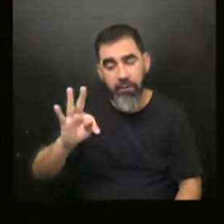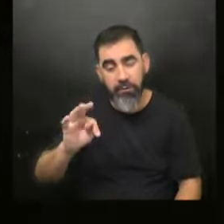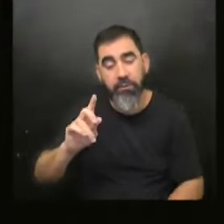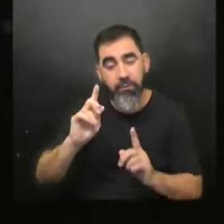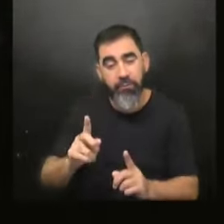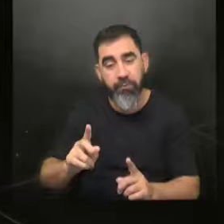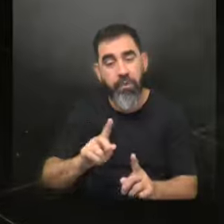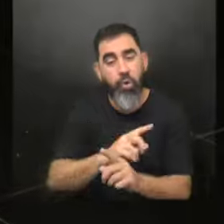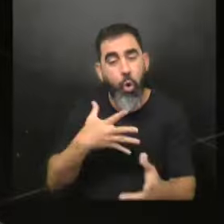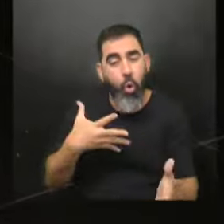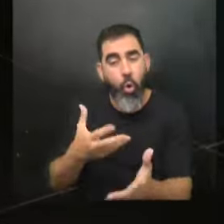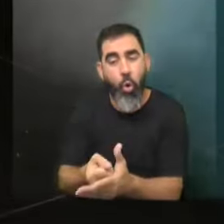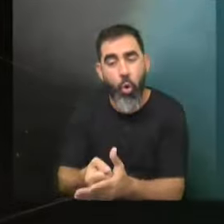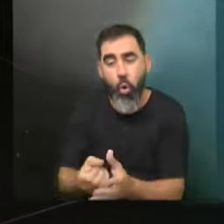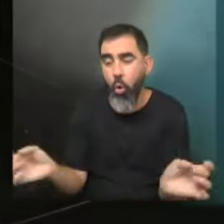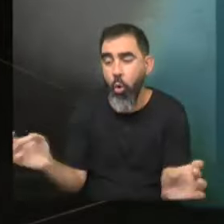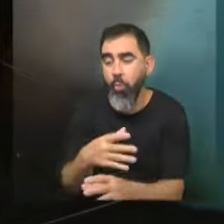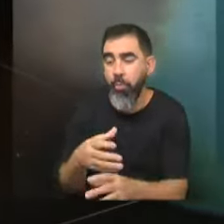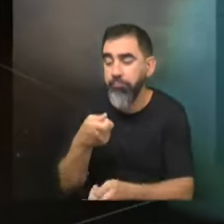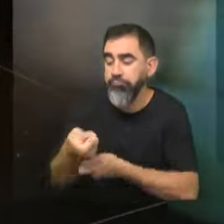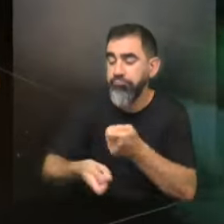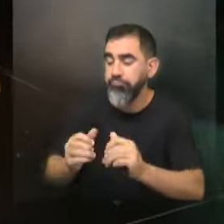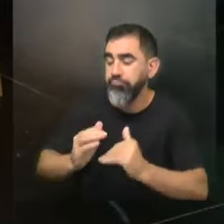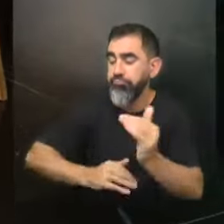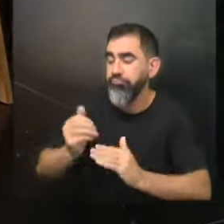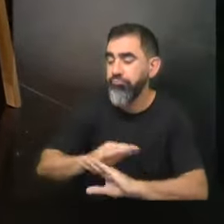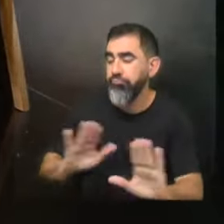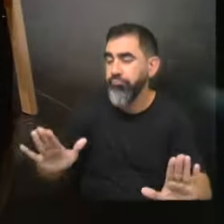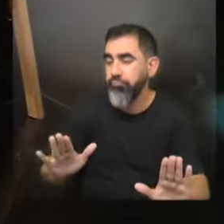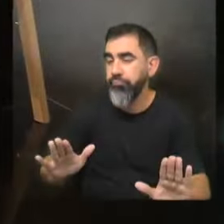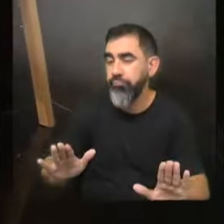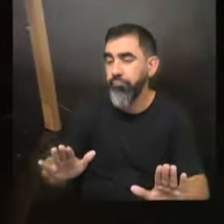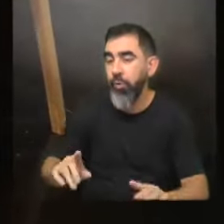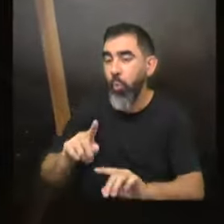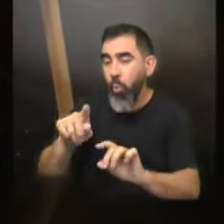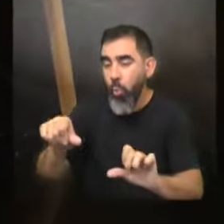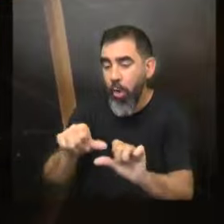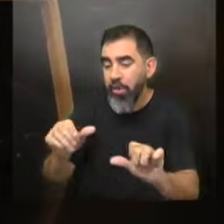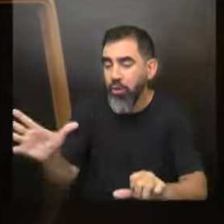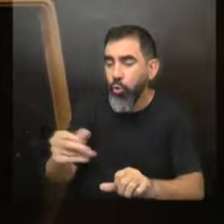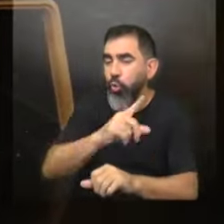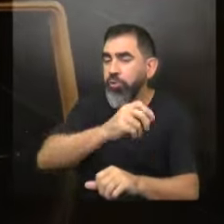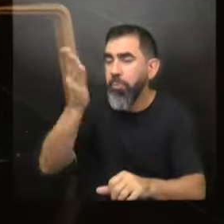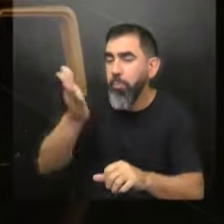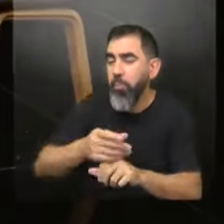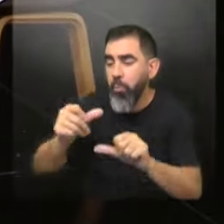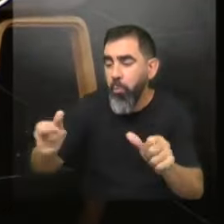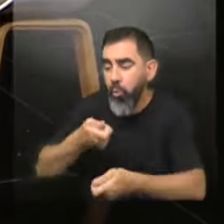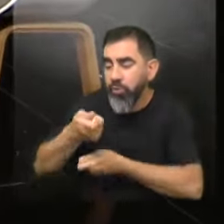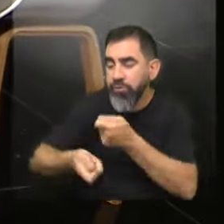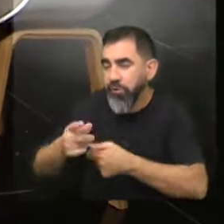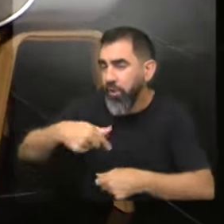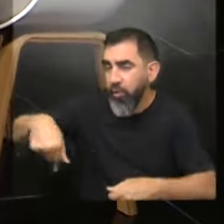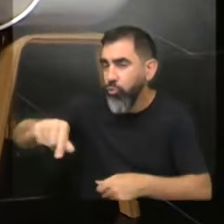algo que uno compre hechos módulos, es decir, bueno, el ingenio es, bueno, poner una plaqueta que se encargue de este sensor, otra de las ruedas, otra del motor, otra de la batería.